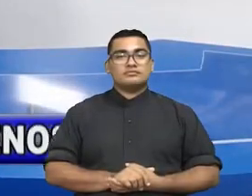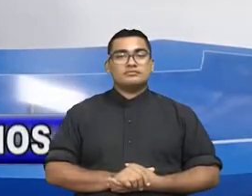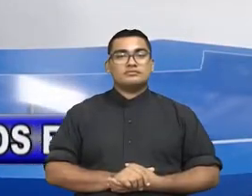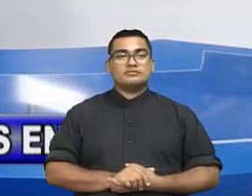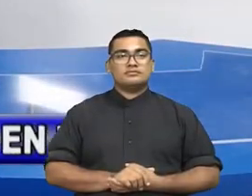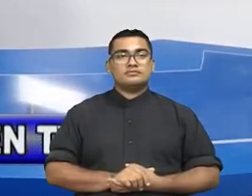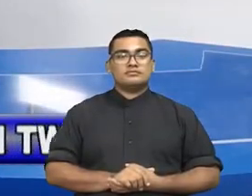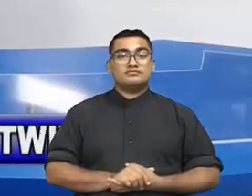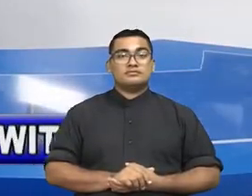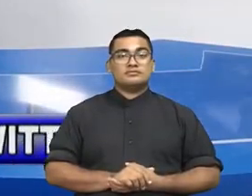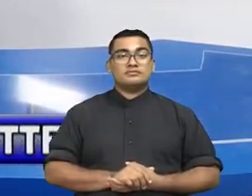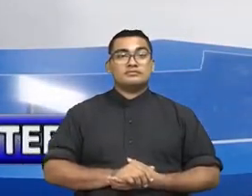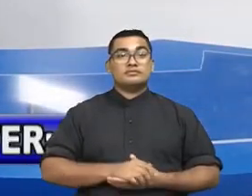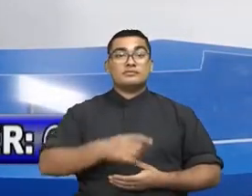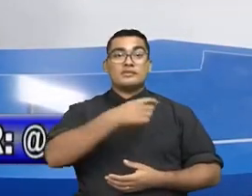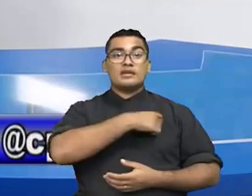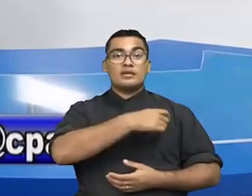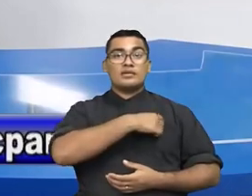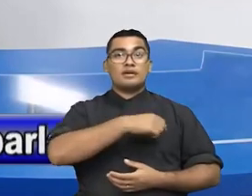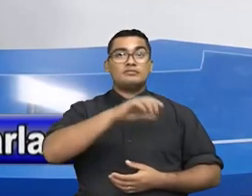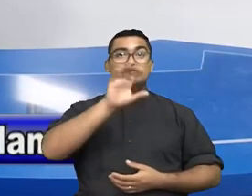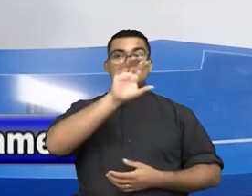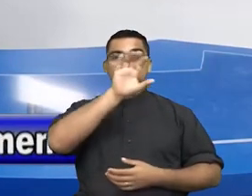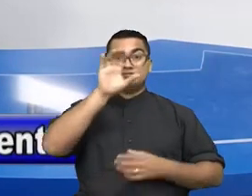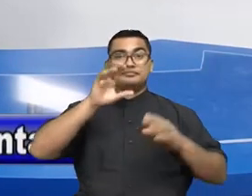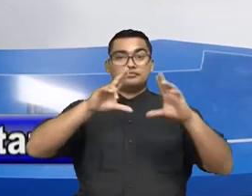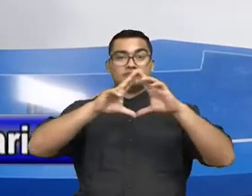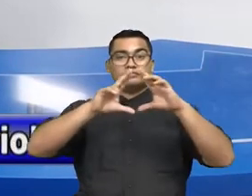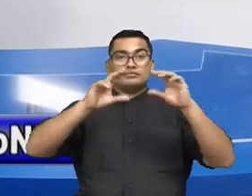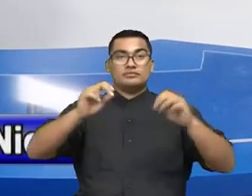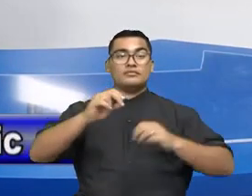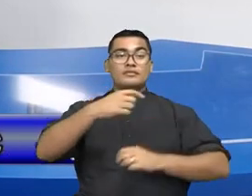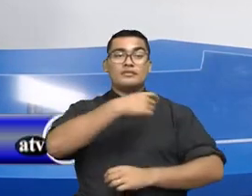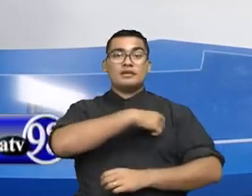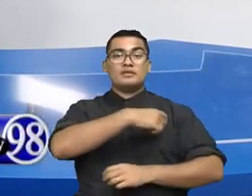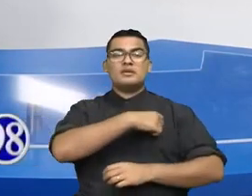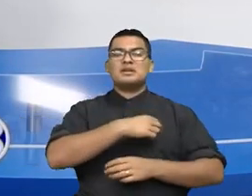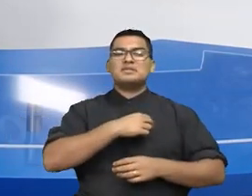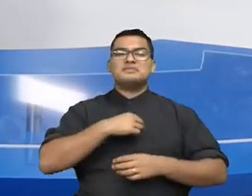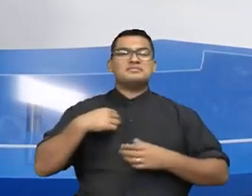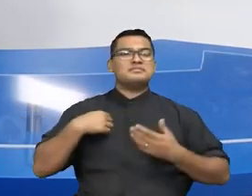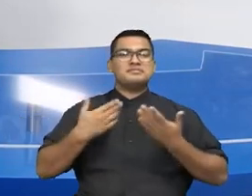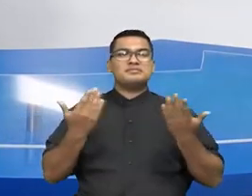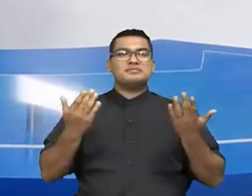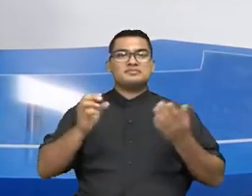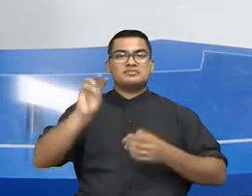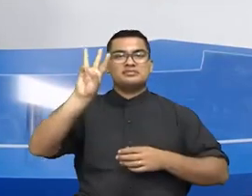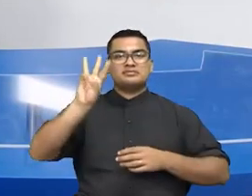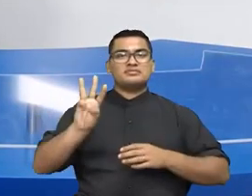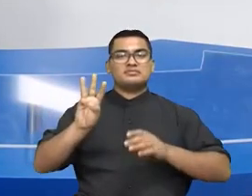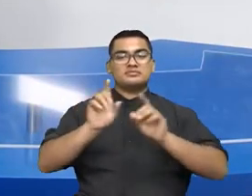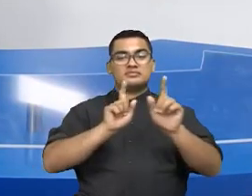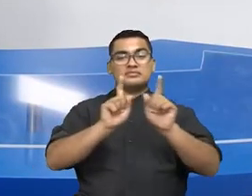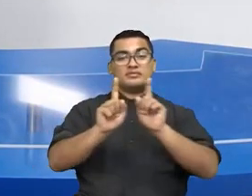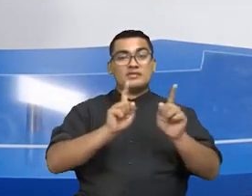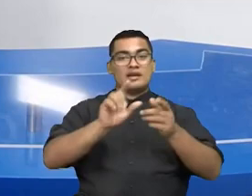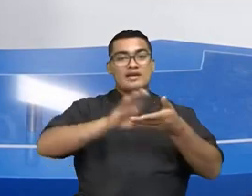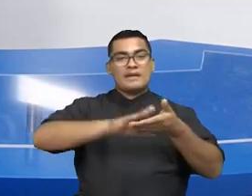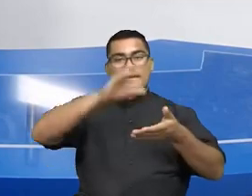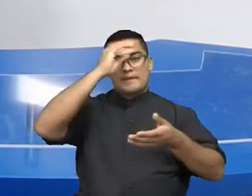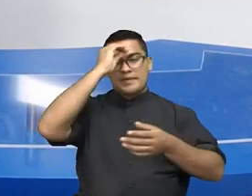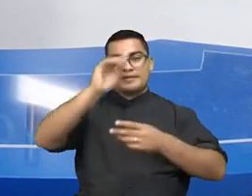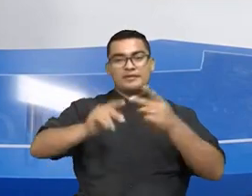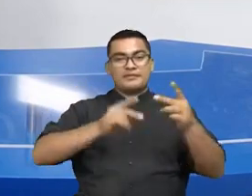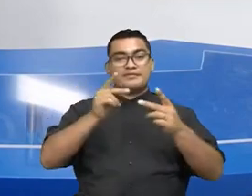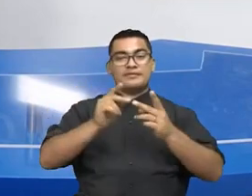En todos los centros educativos de educación primaria del país se desarrolla la tercera etapa del certamen Aprendiendo con